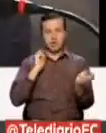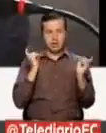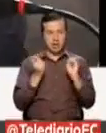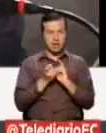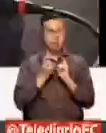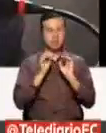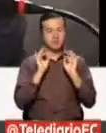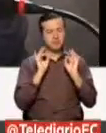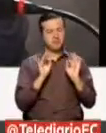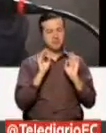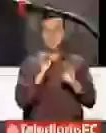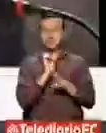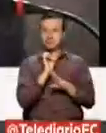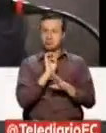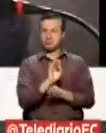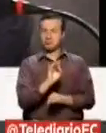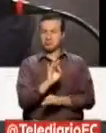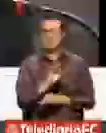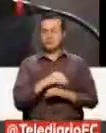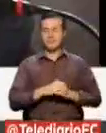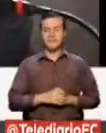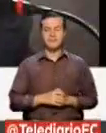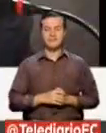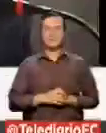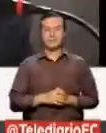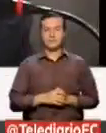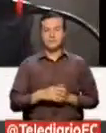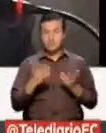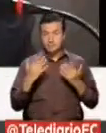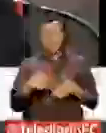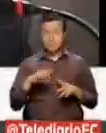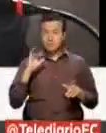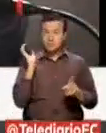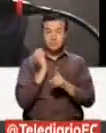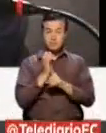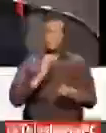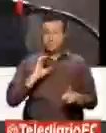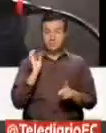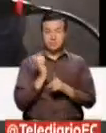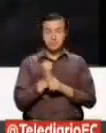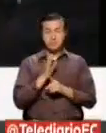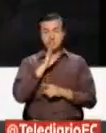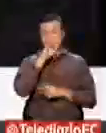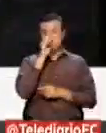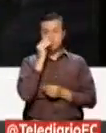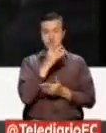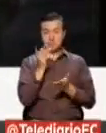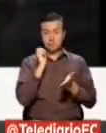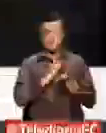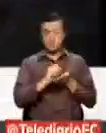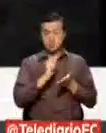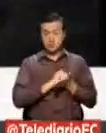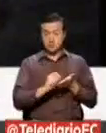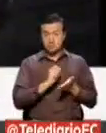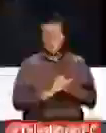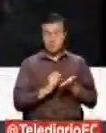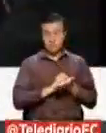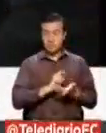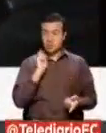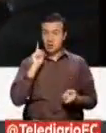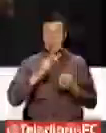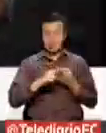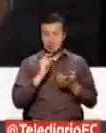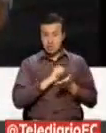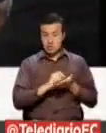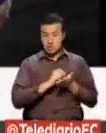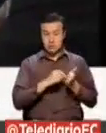rectificación muy, muy saludable para Ecuador. Y a pesar de haber recibido duras críticas, siempre sostuvo que escribirle representó y sigue siendo un acto